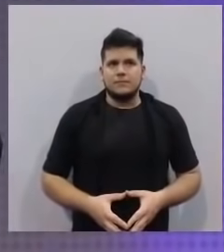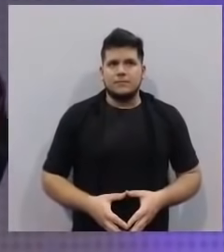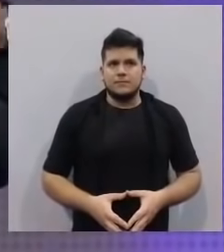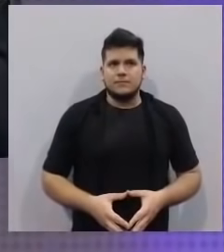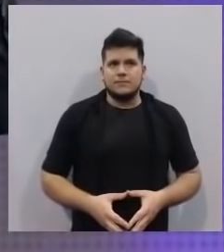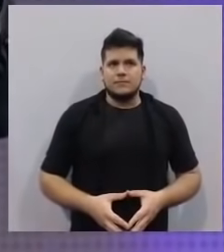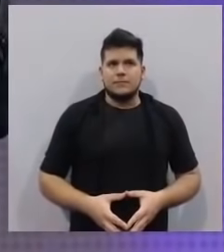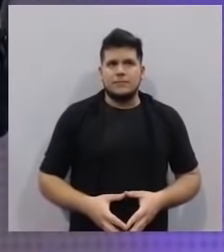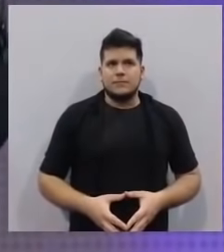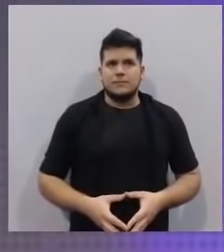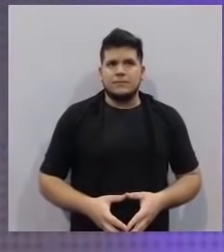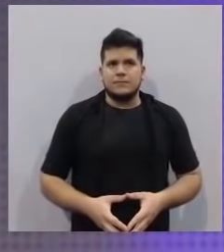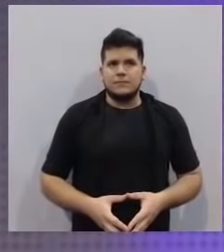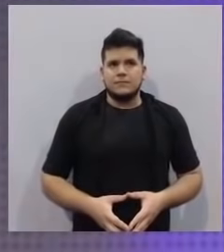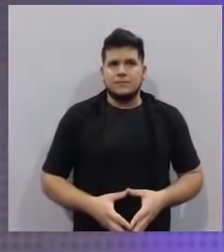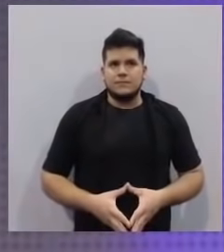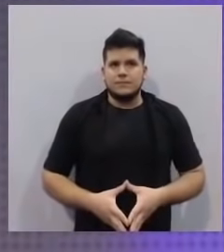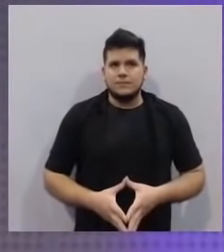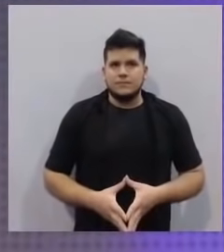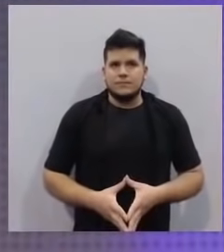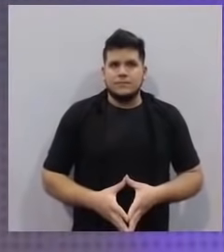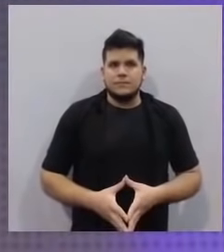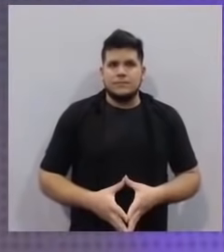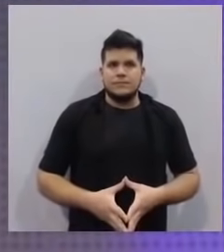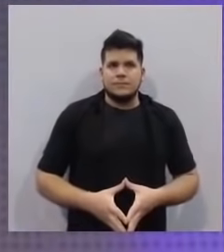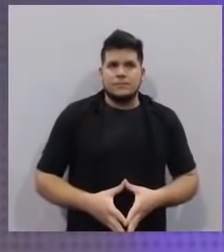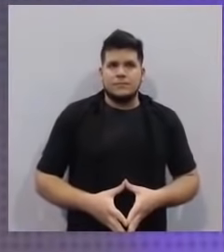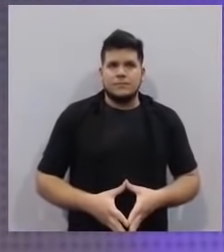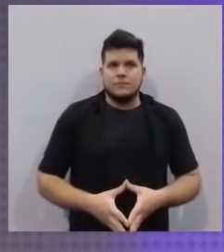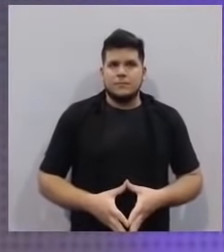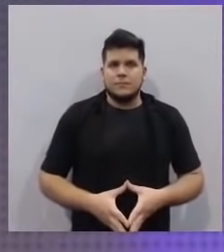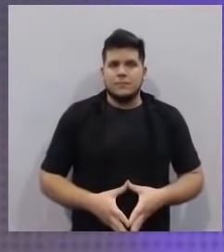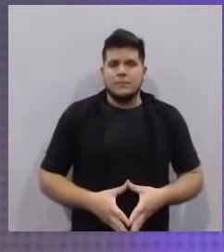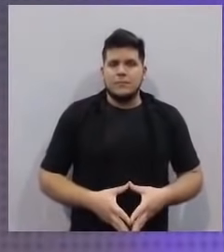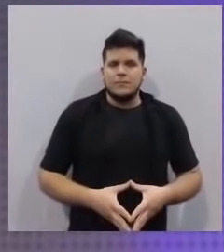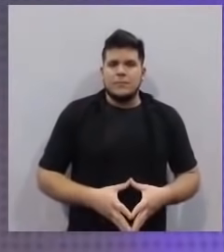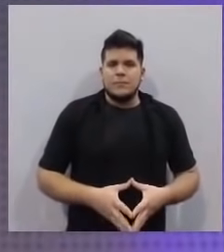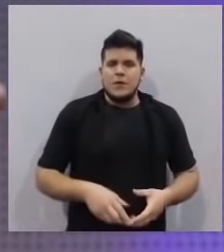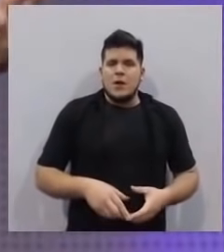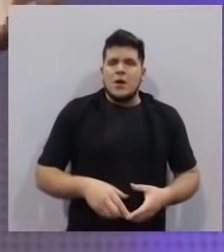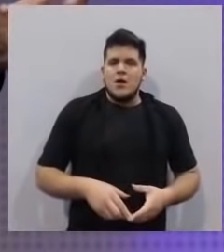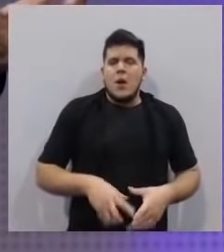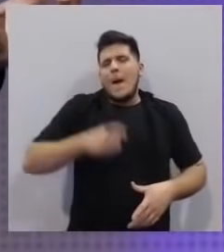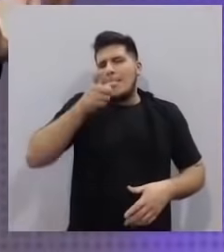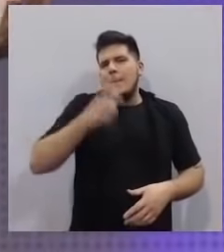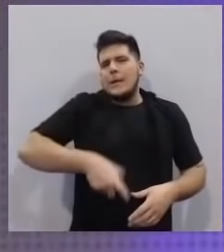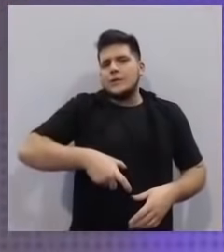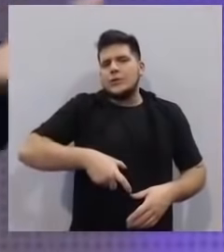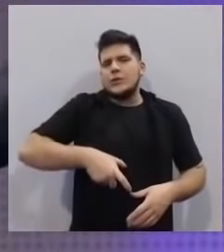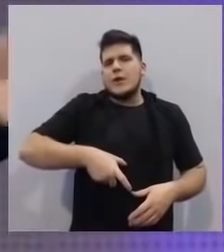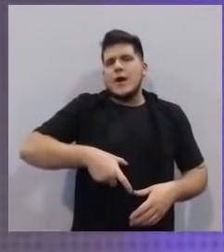el que pierde en vez de ganar el que no le interesa lo mucho que tiene